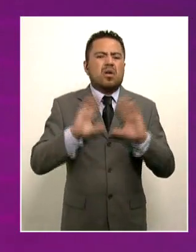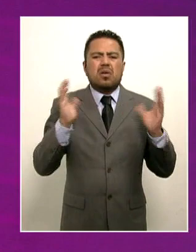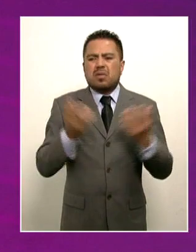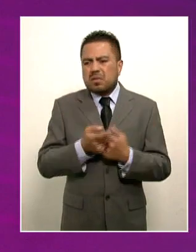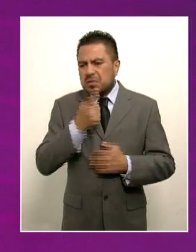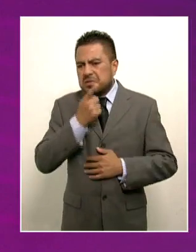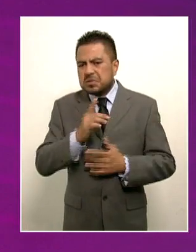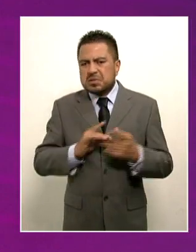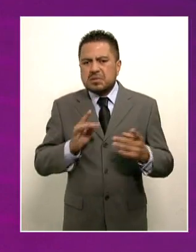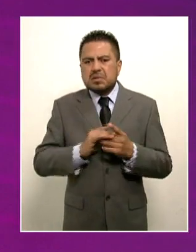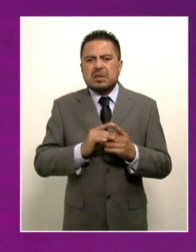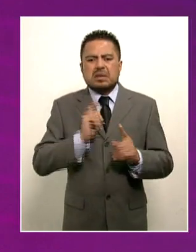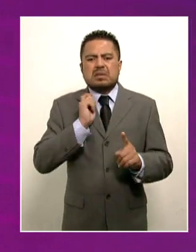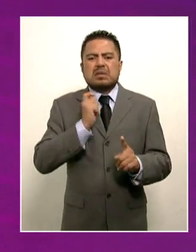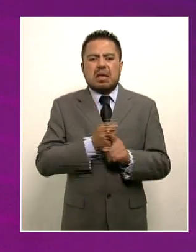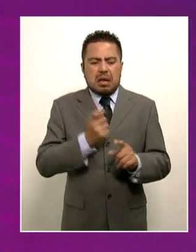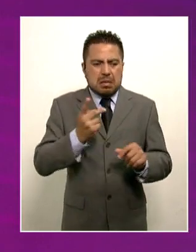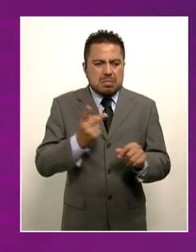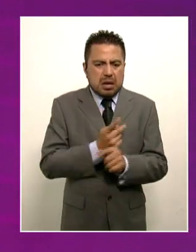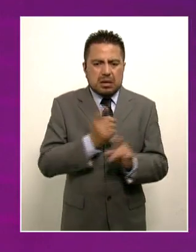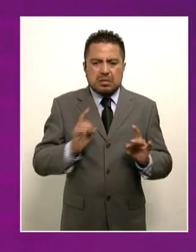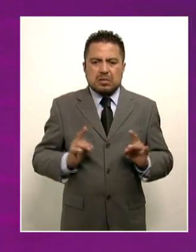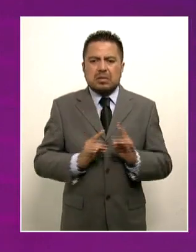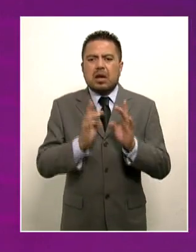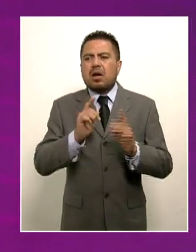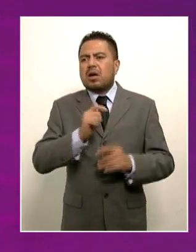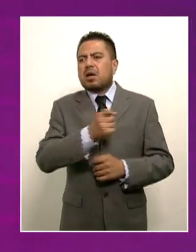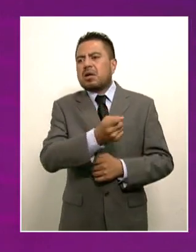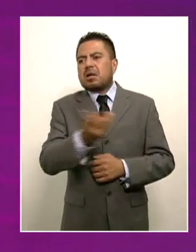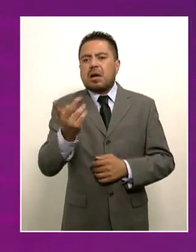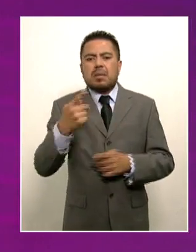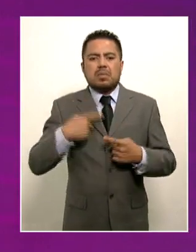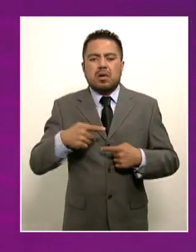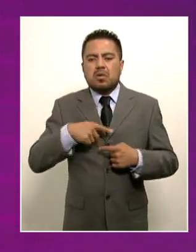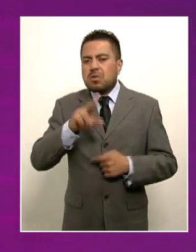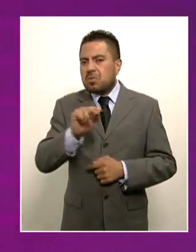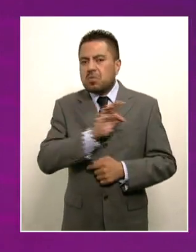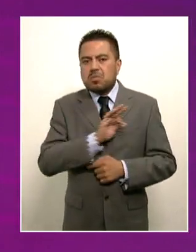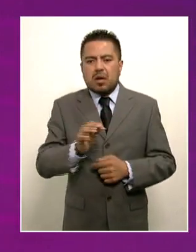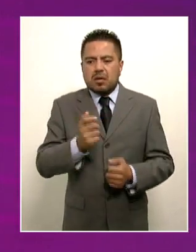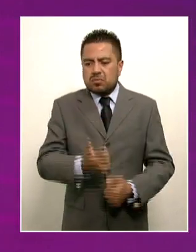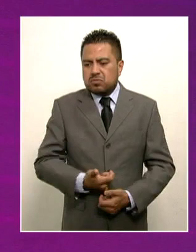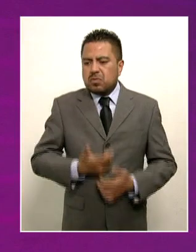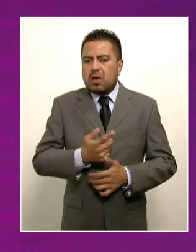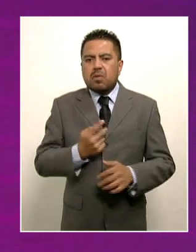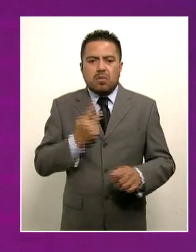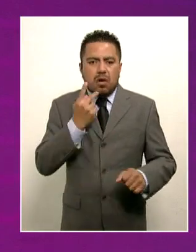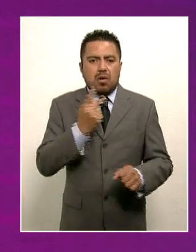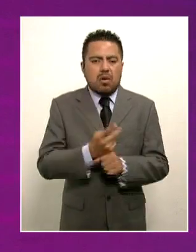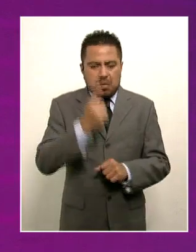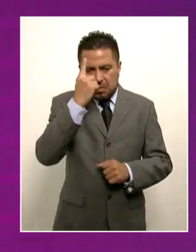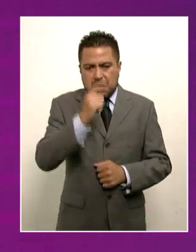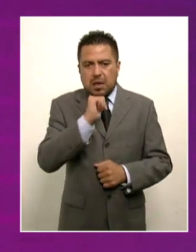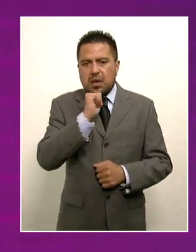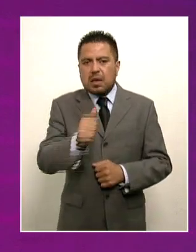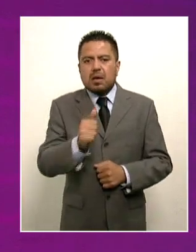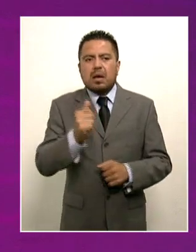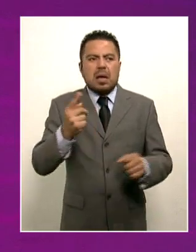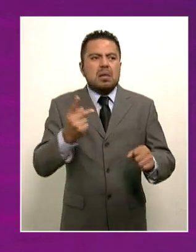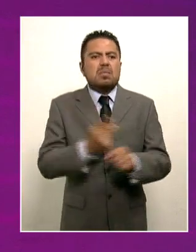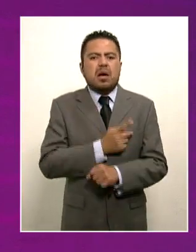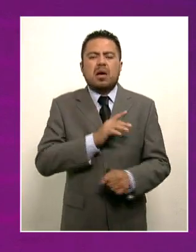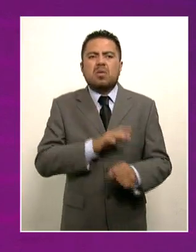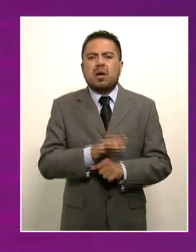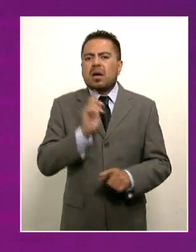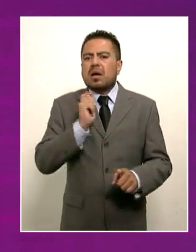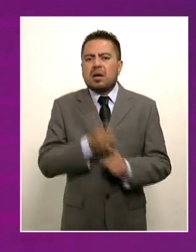¿y qué ocurre con aquellas personas que no pueden expresar su voluntad para nada? ¿Qué ocurre?